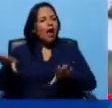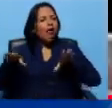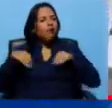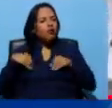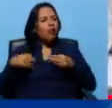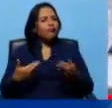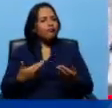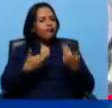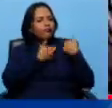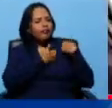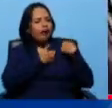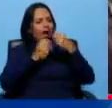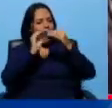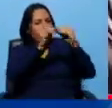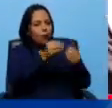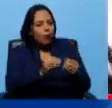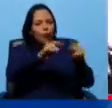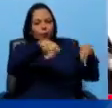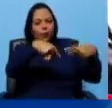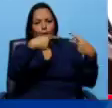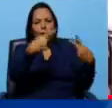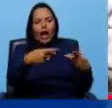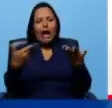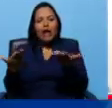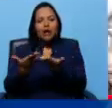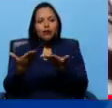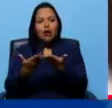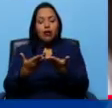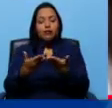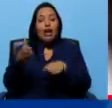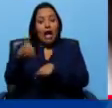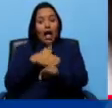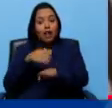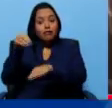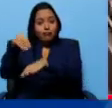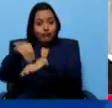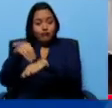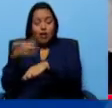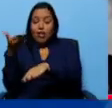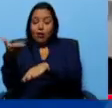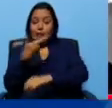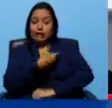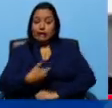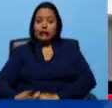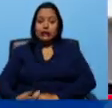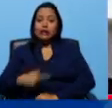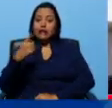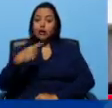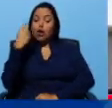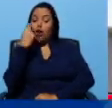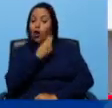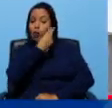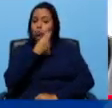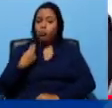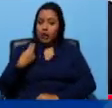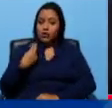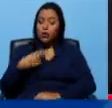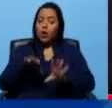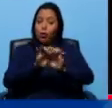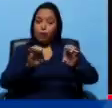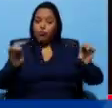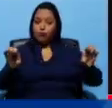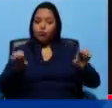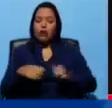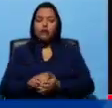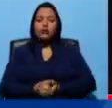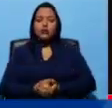de recuperar y de transformar, que usted ha señalado, y sobre todo ese compromiso por la educación,